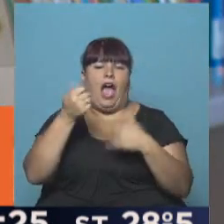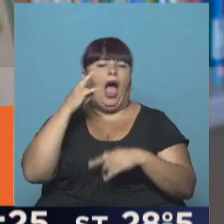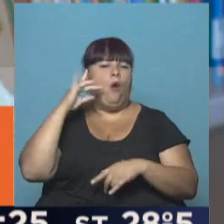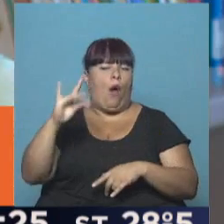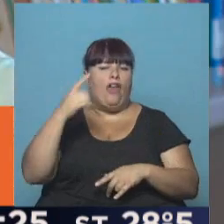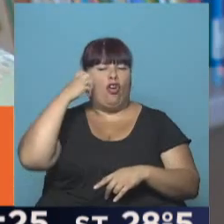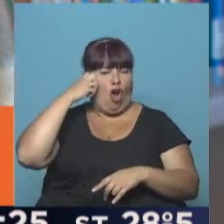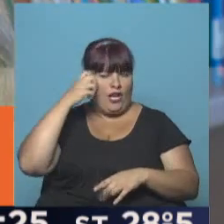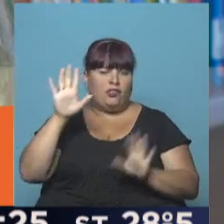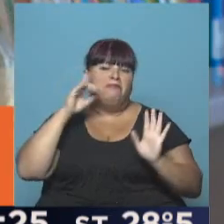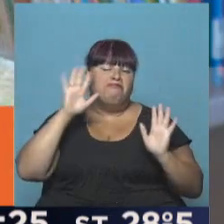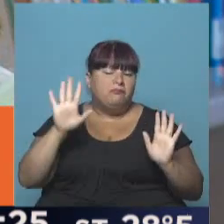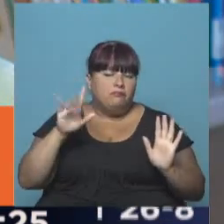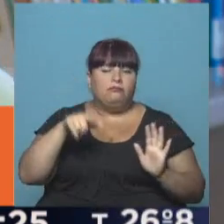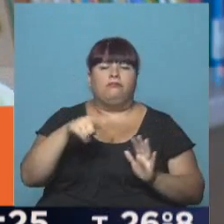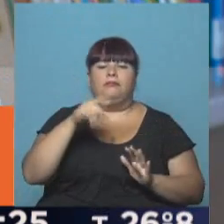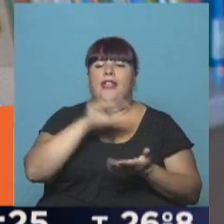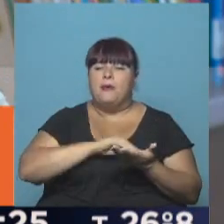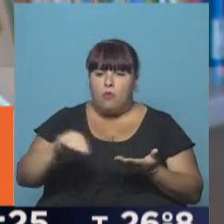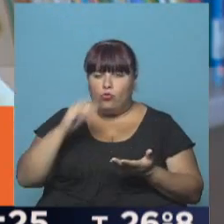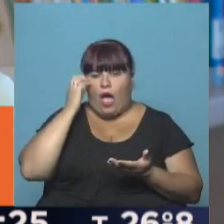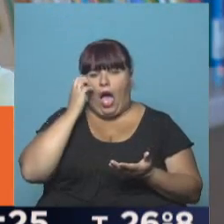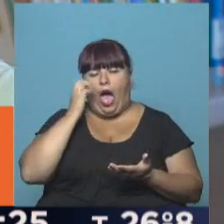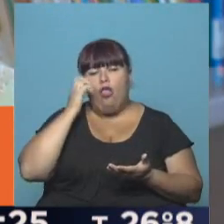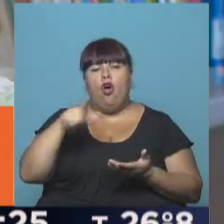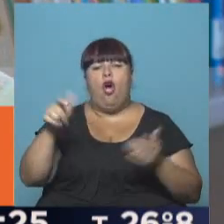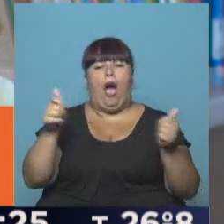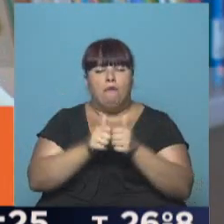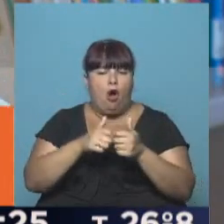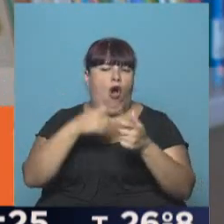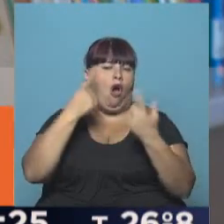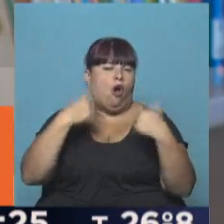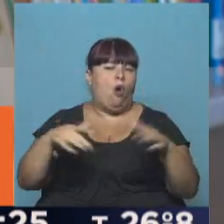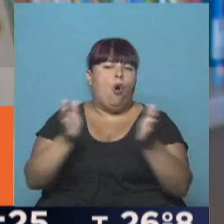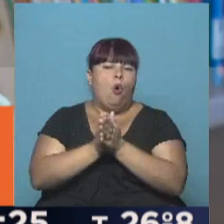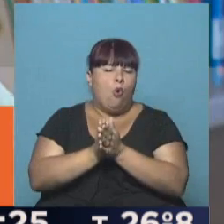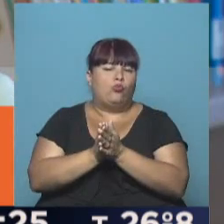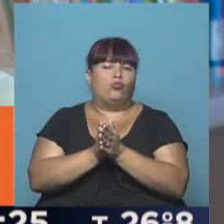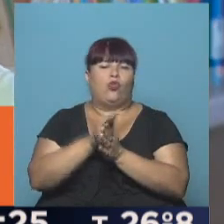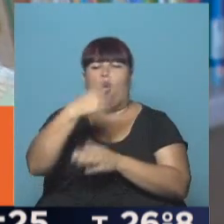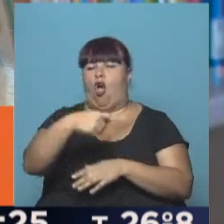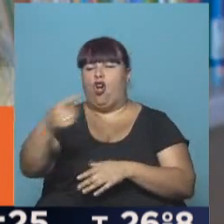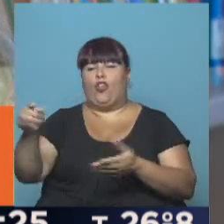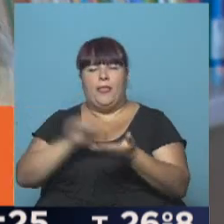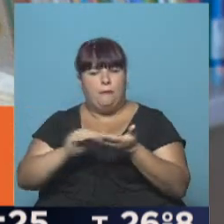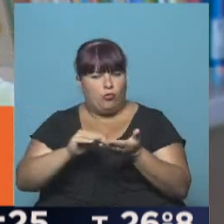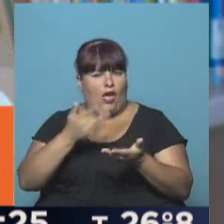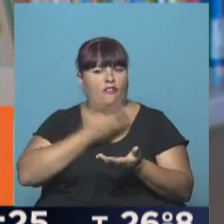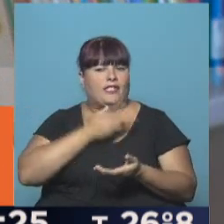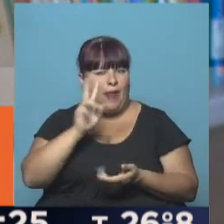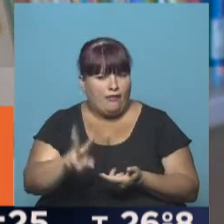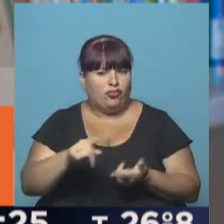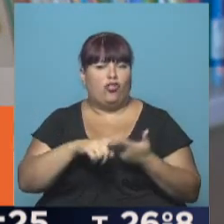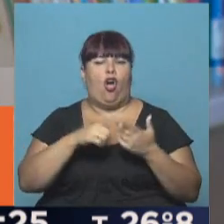congreso esperamos que el diputado con el acompañamiento conjugan conjuntamente con otros diputados en el frente para la